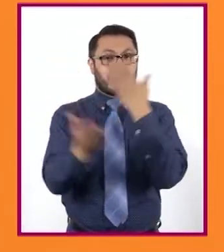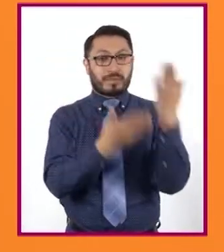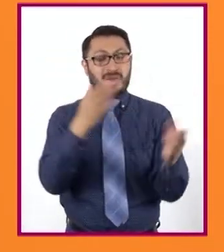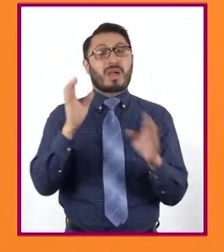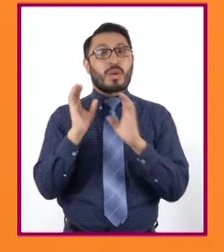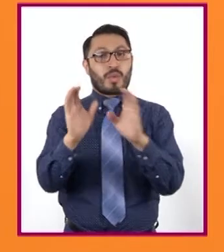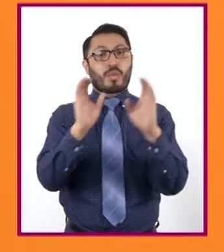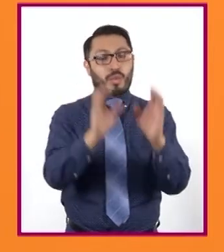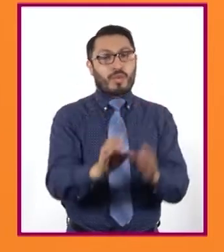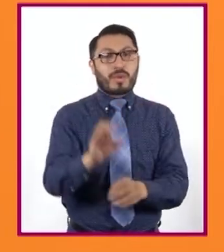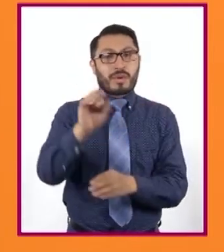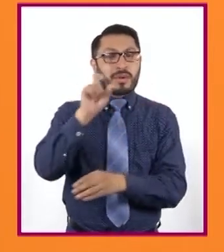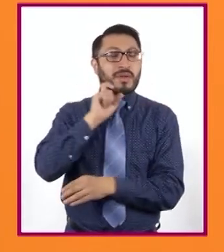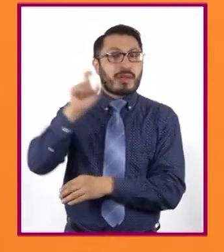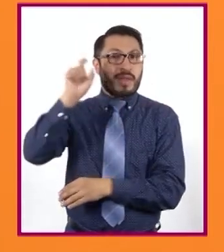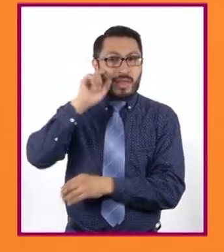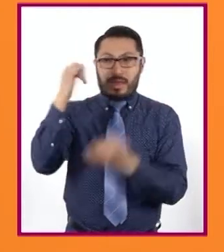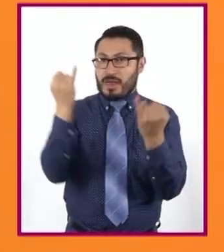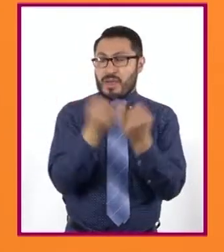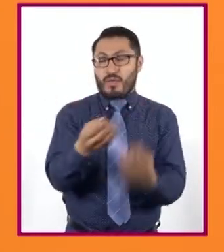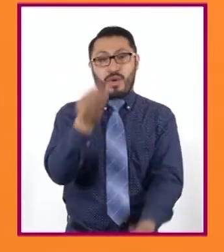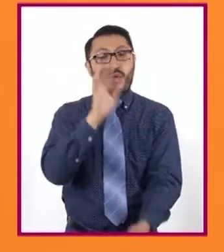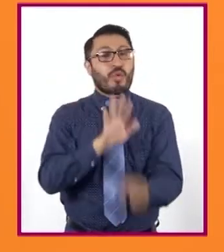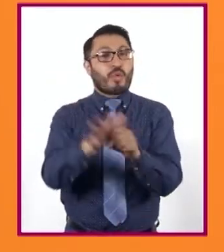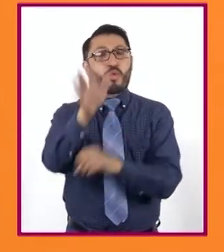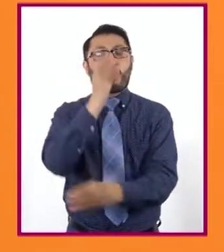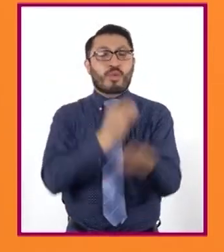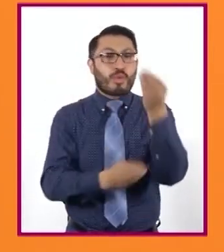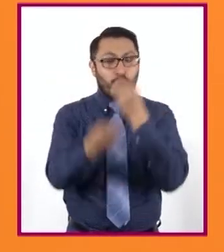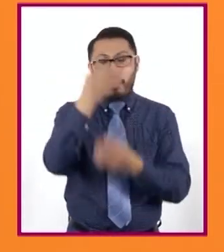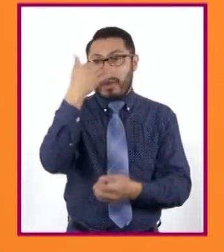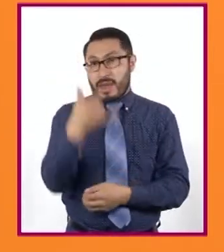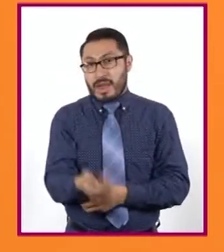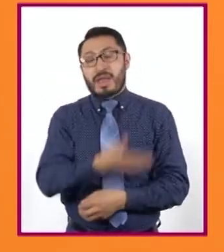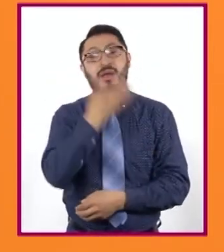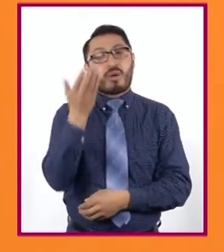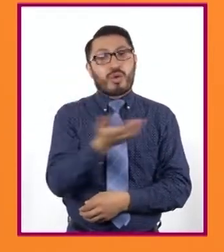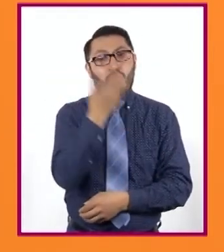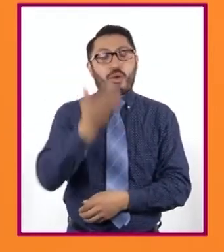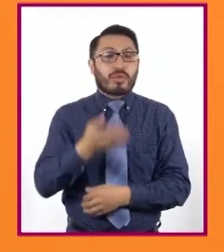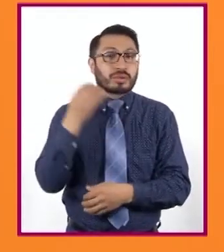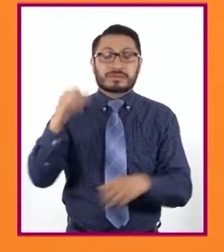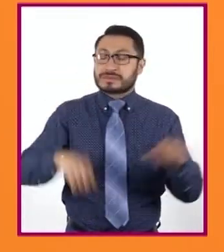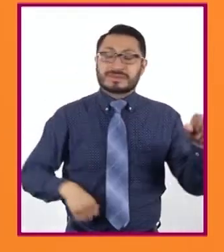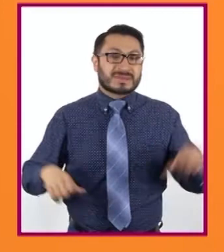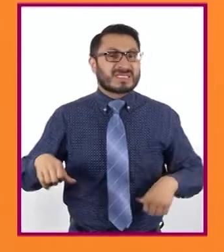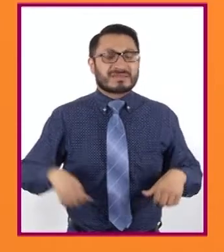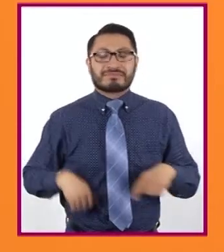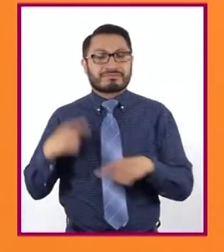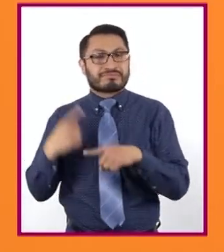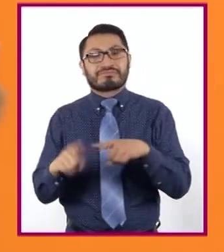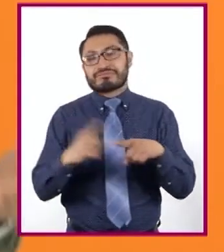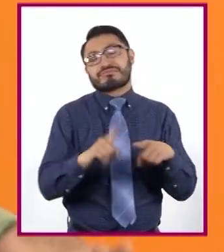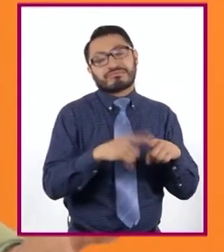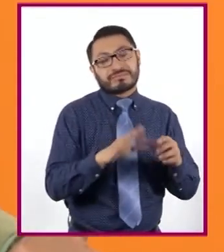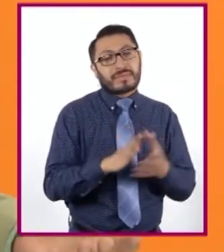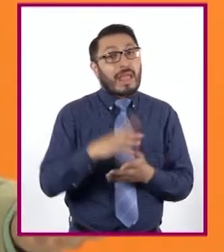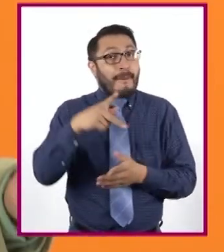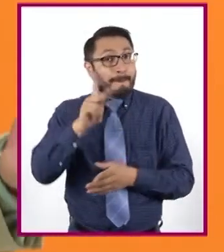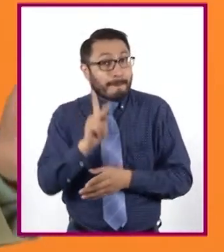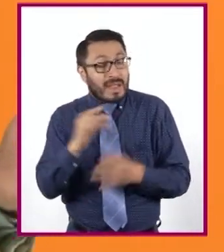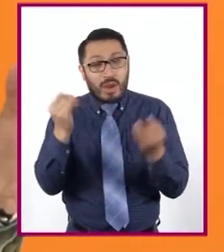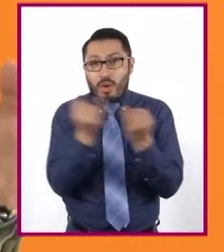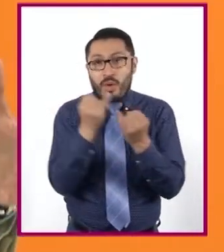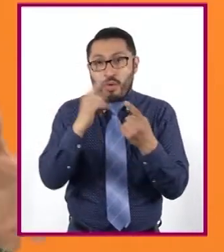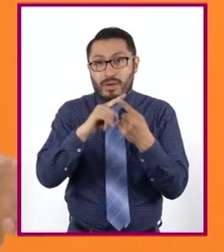su sexualidad, los alimentos que consumen y los hábitos de ocio y esparcimiento. Pero por otro lado,